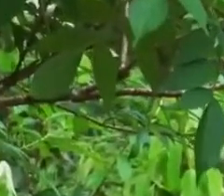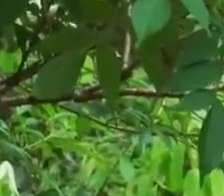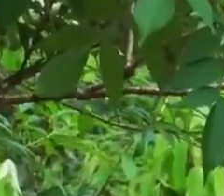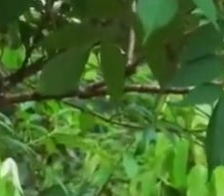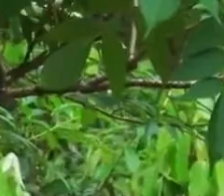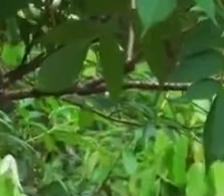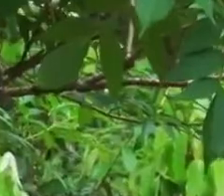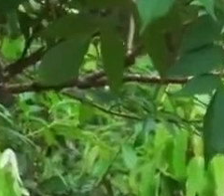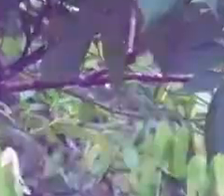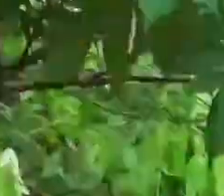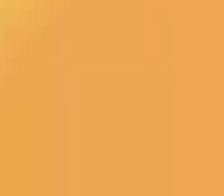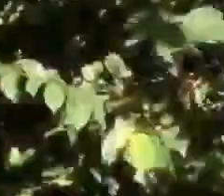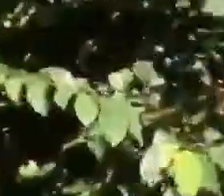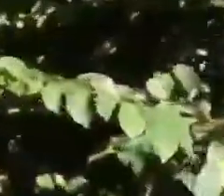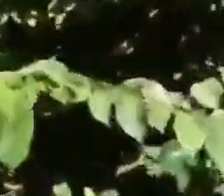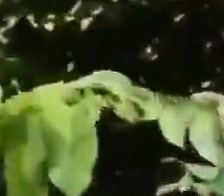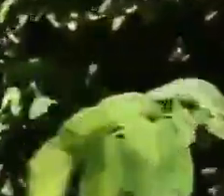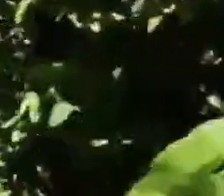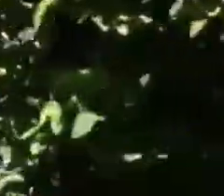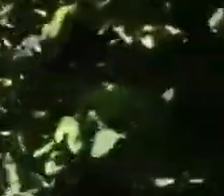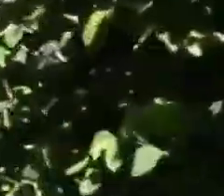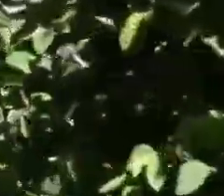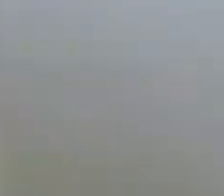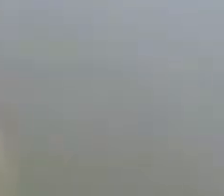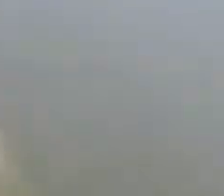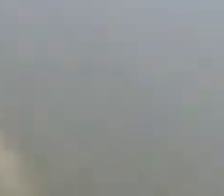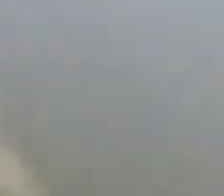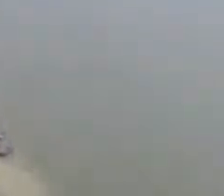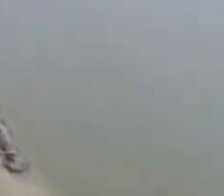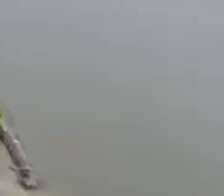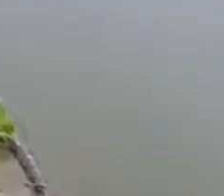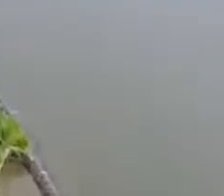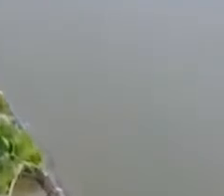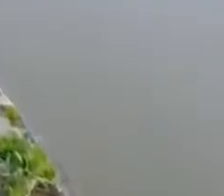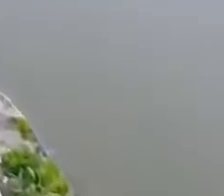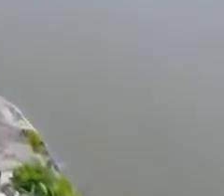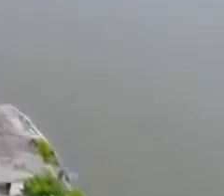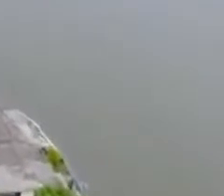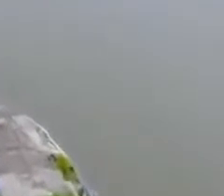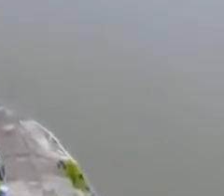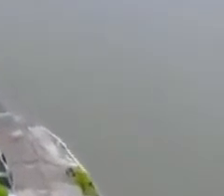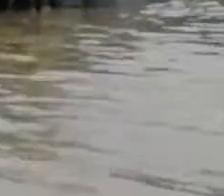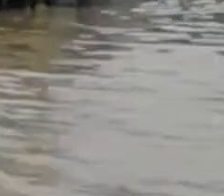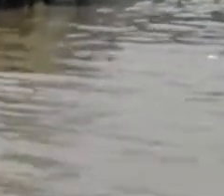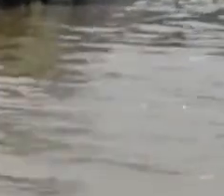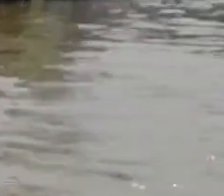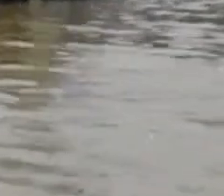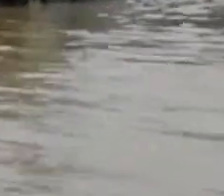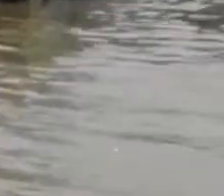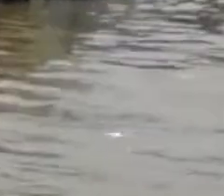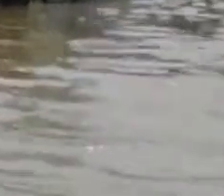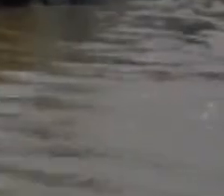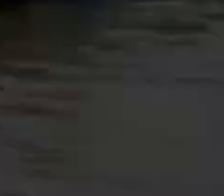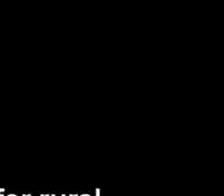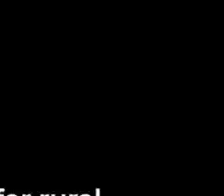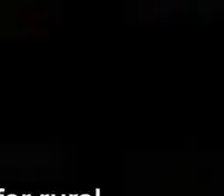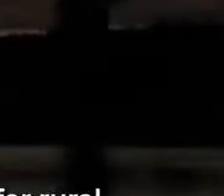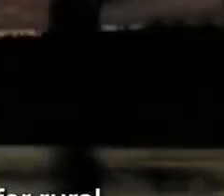de las regiones más biodiversas de Colombia, donde el majestuoso río Atrato se entremezcla con el Darién